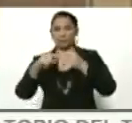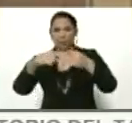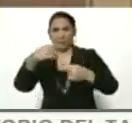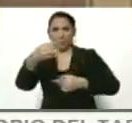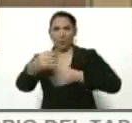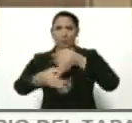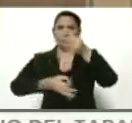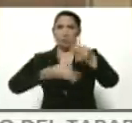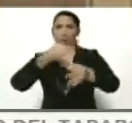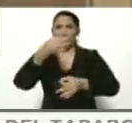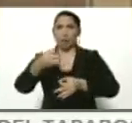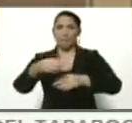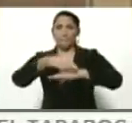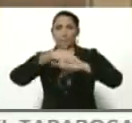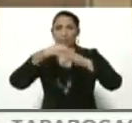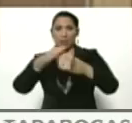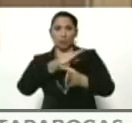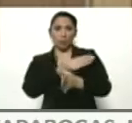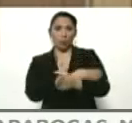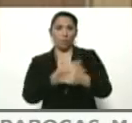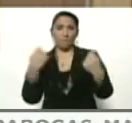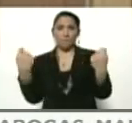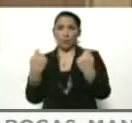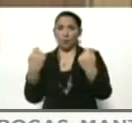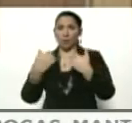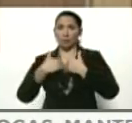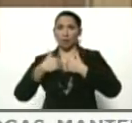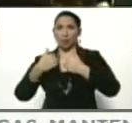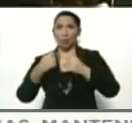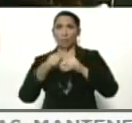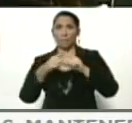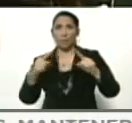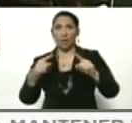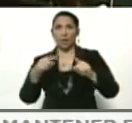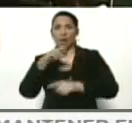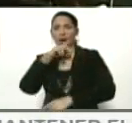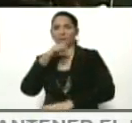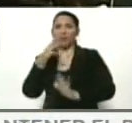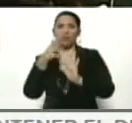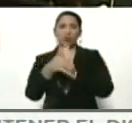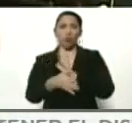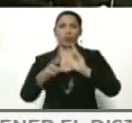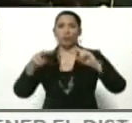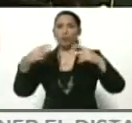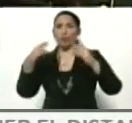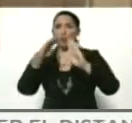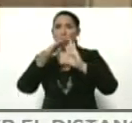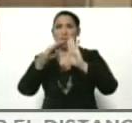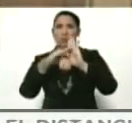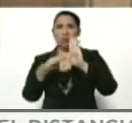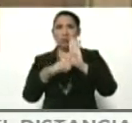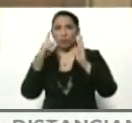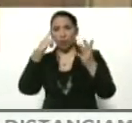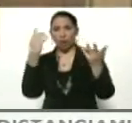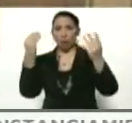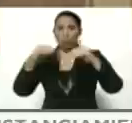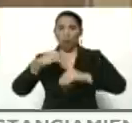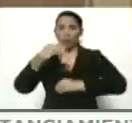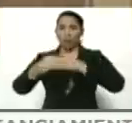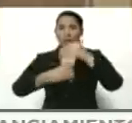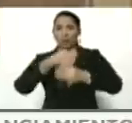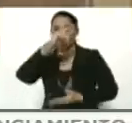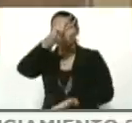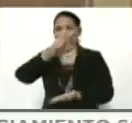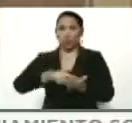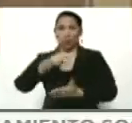la palabra al ministro del Poder Popular para la Salud para que hable de los nuevos protocolos que se han aprobado